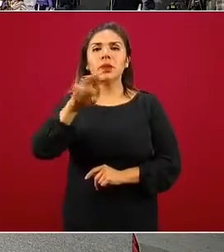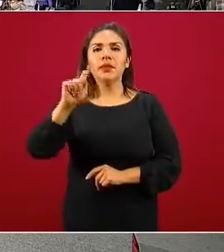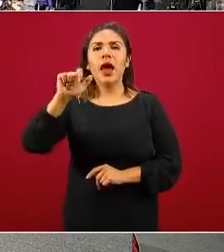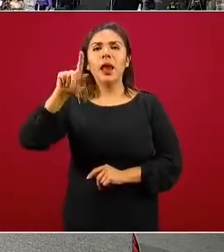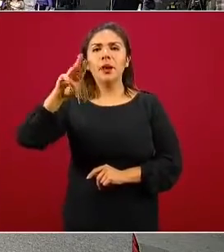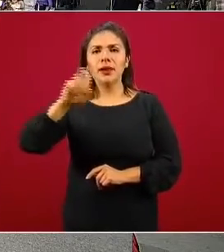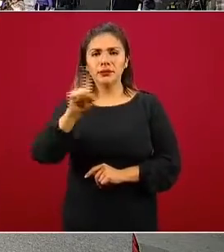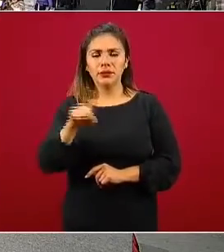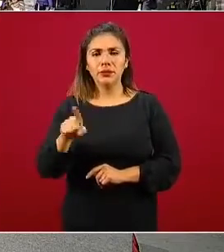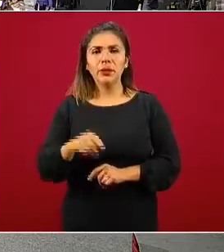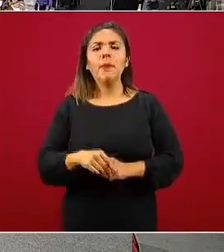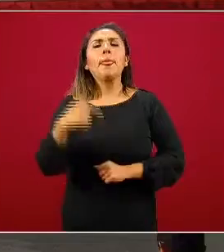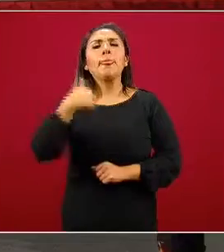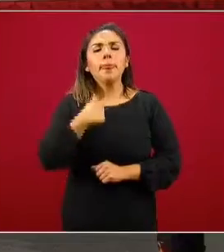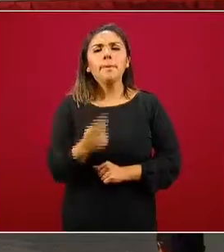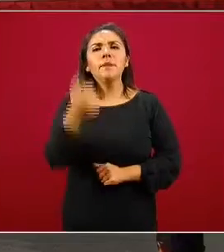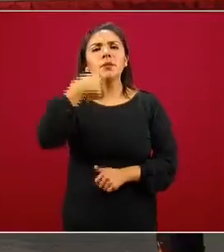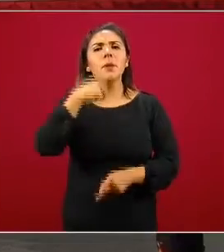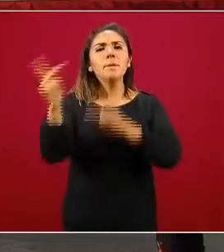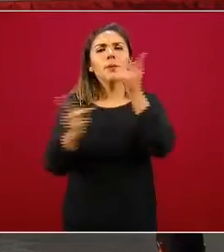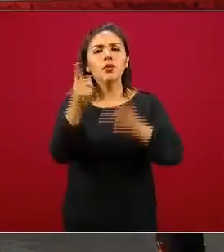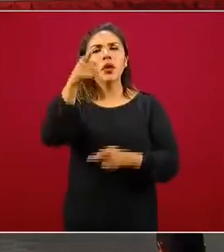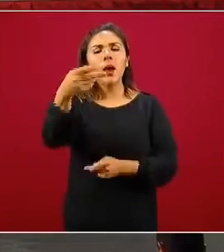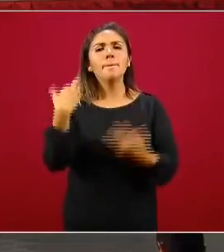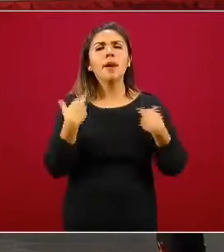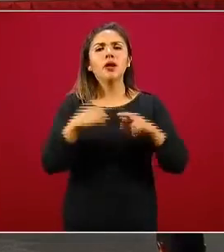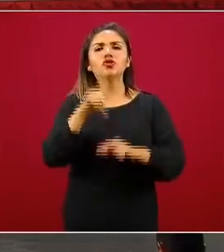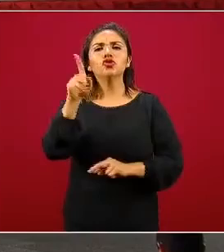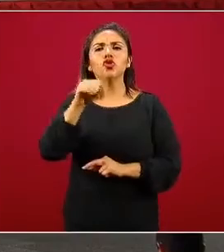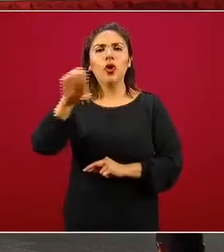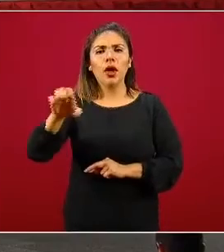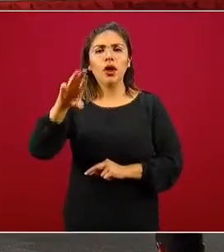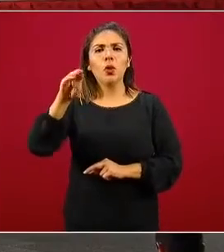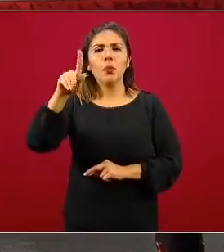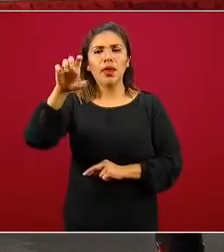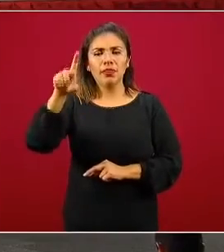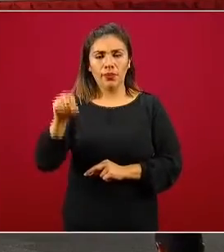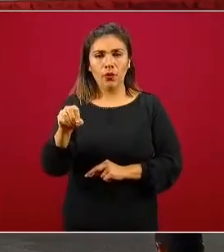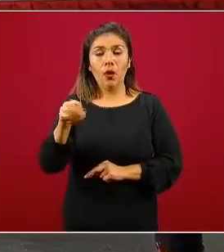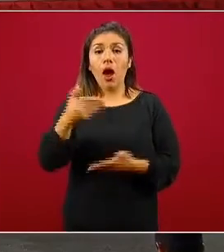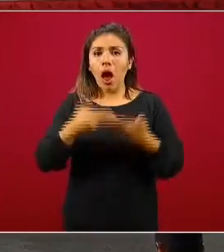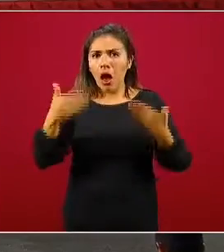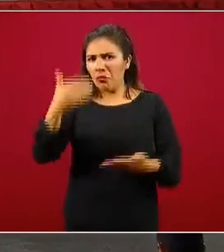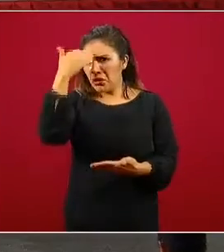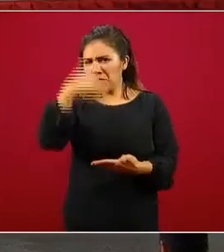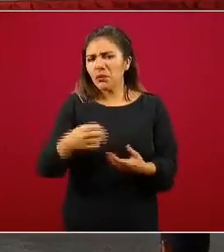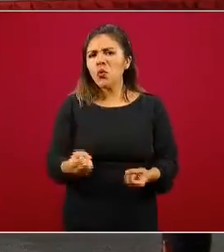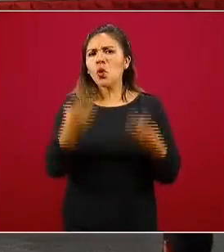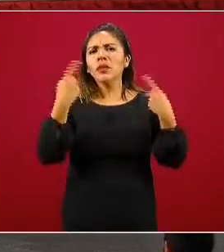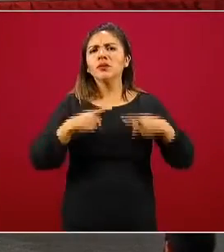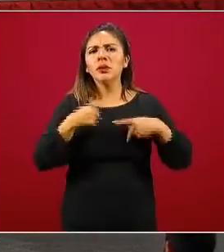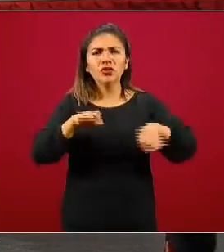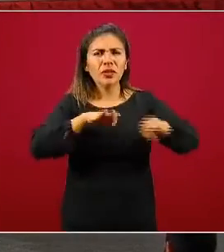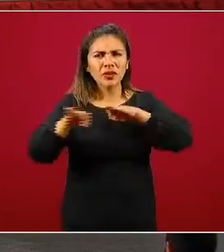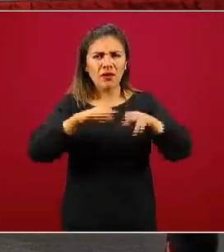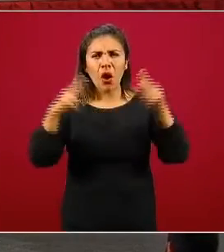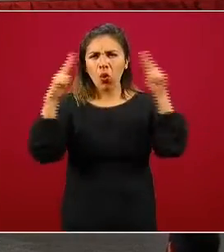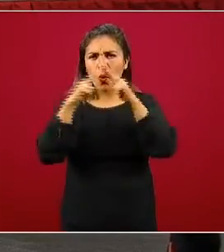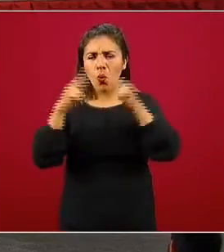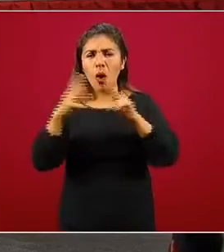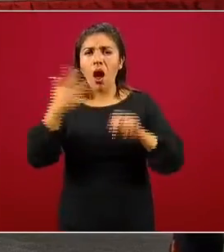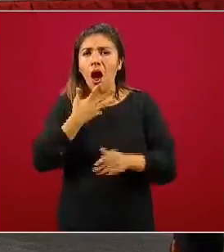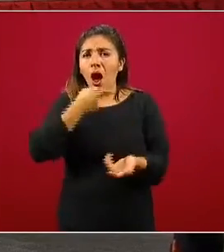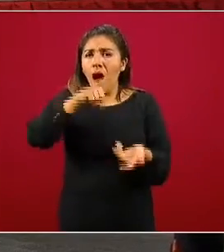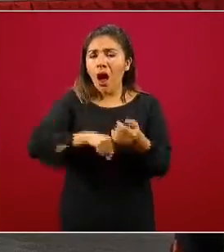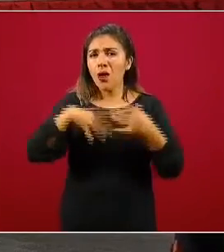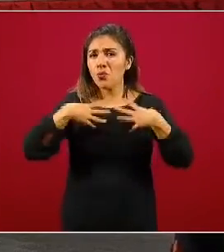y Grupo Cantón. Mi primera pregunta sería para el maestro Zoe Robledo. ¿Se sabe hasta el momento cuántas trabajadoras del hogar han sido infectadas por el